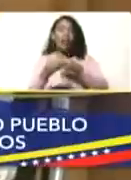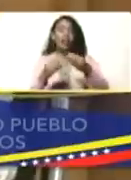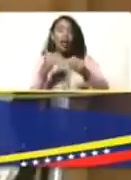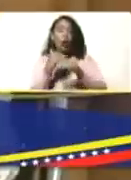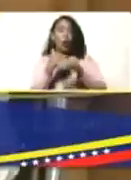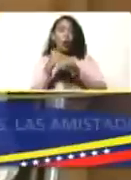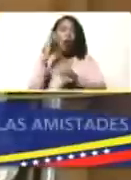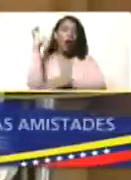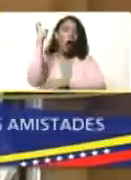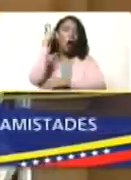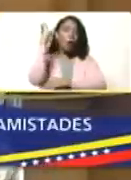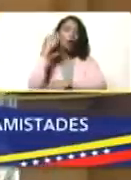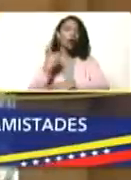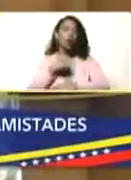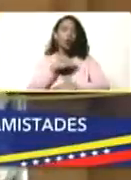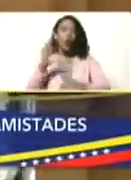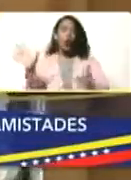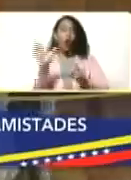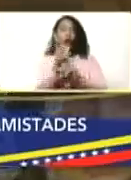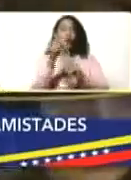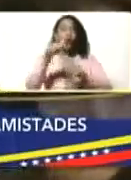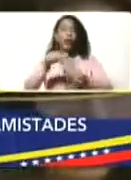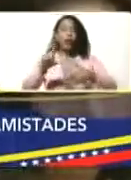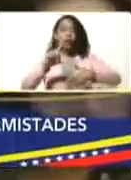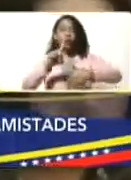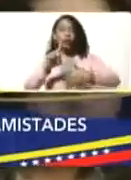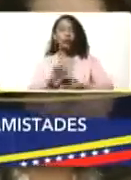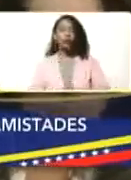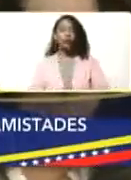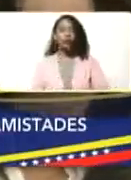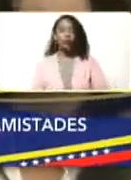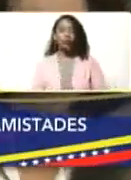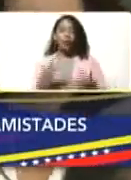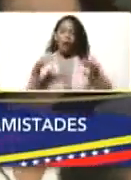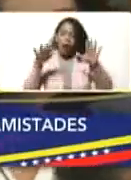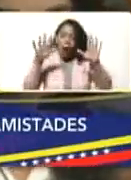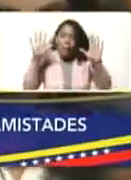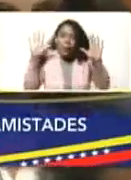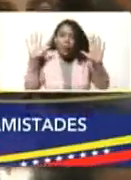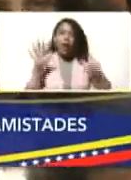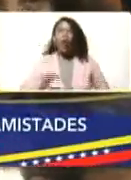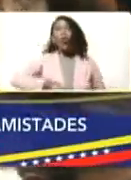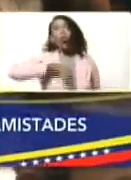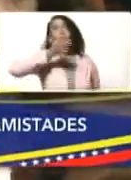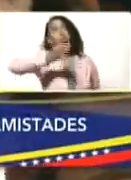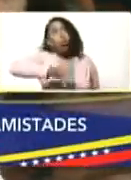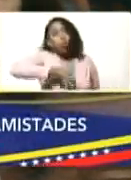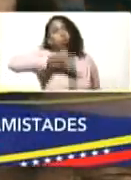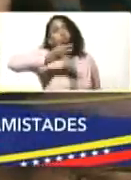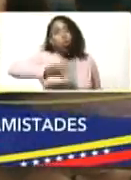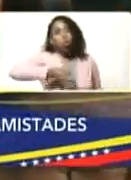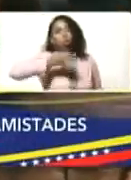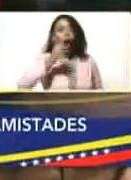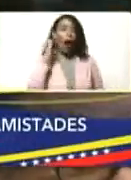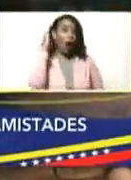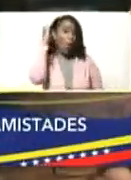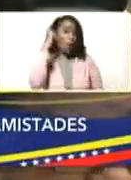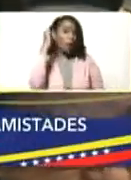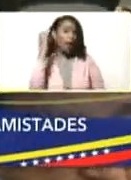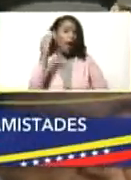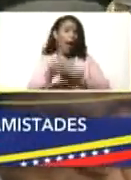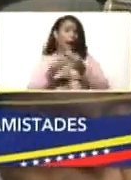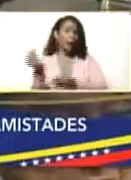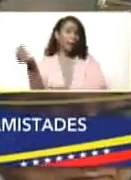Europa que la que hemos logrado en Latinoamérica. A pesar de nuestro discurso, los europeos han hecho más.